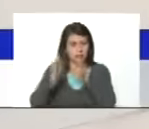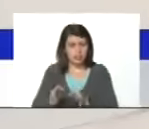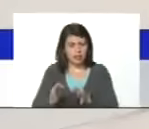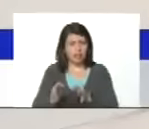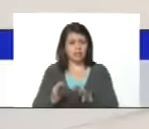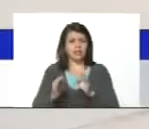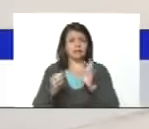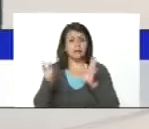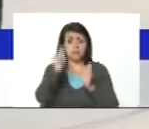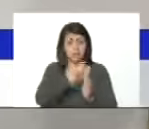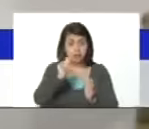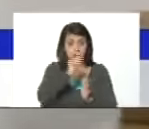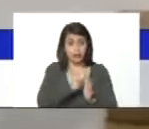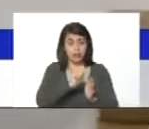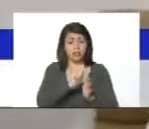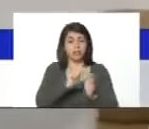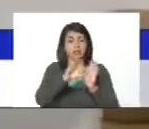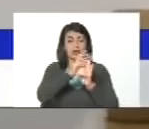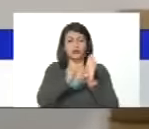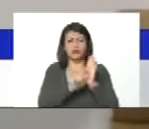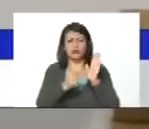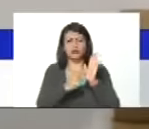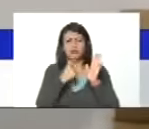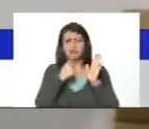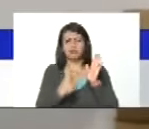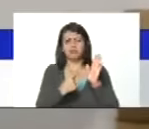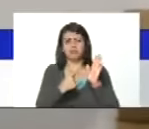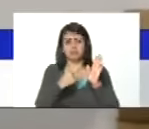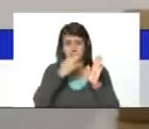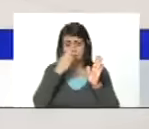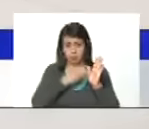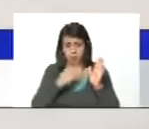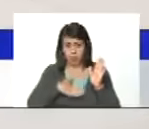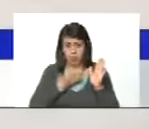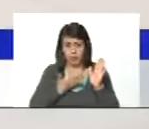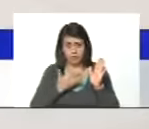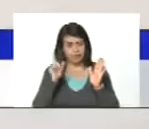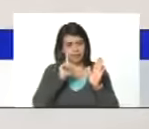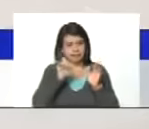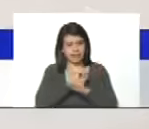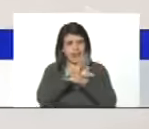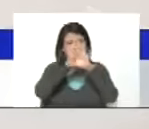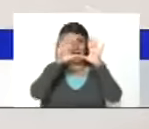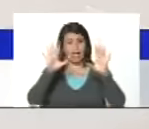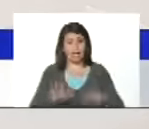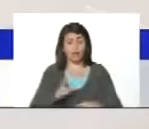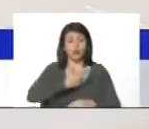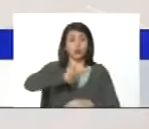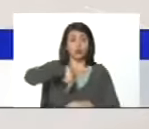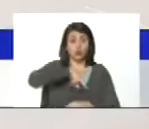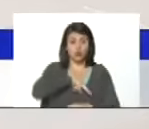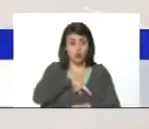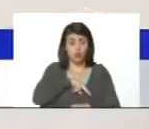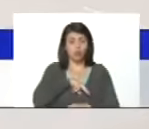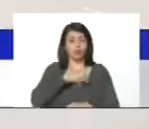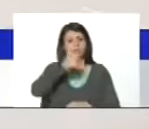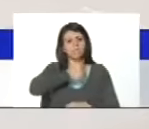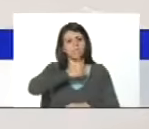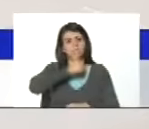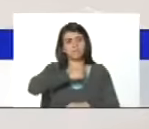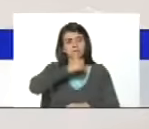establecidas en el calendario constitucional. Y quedó perfectamente claro que nosotros íbamos a